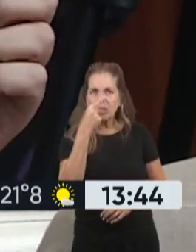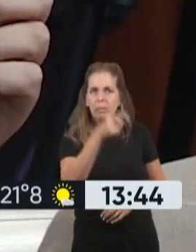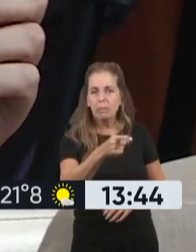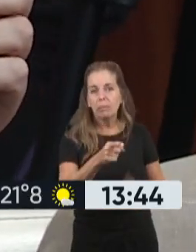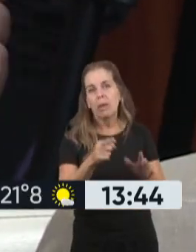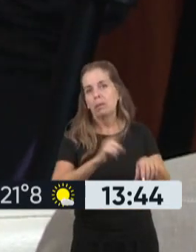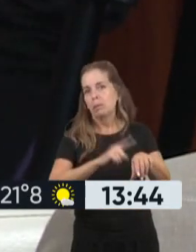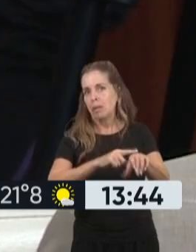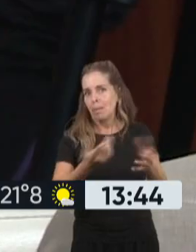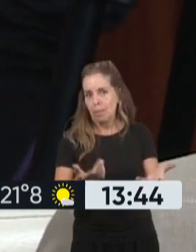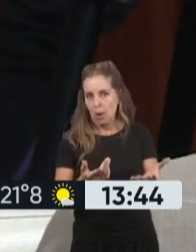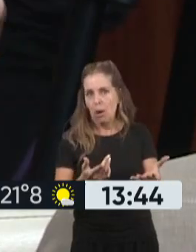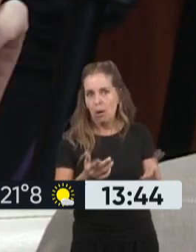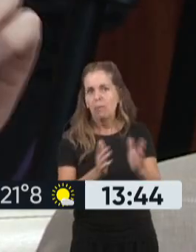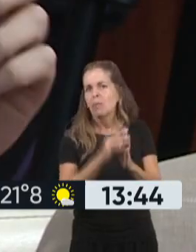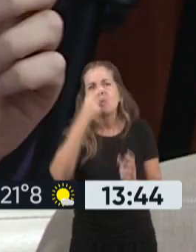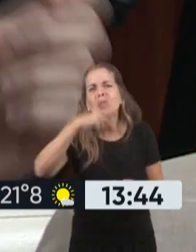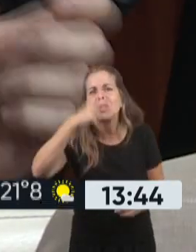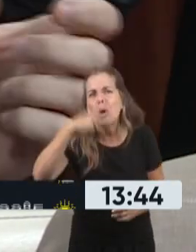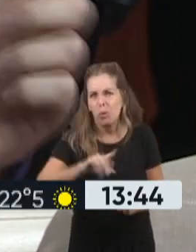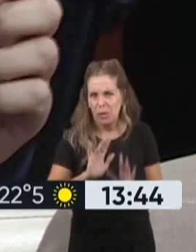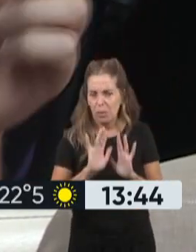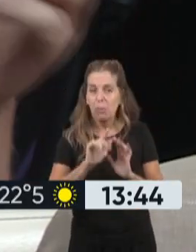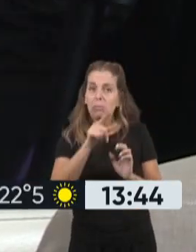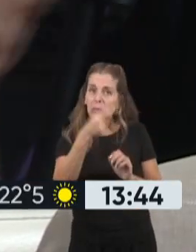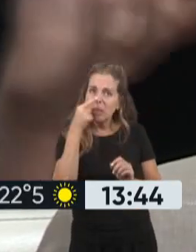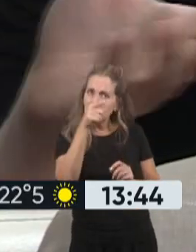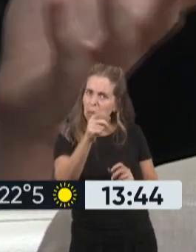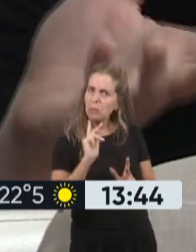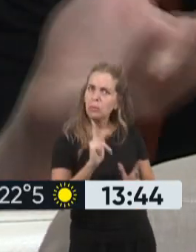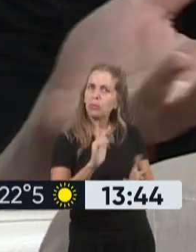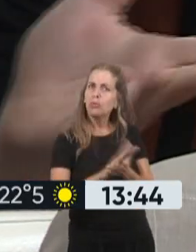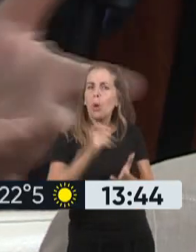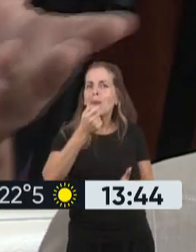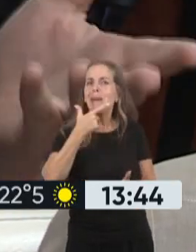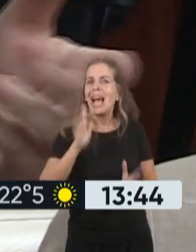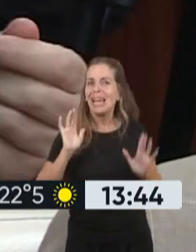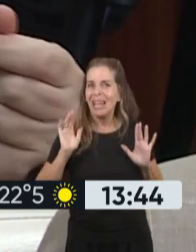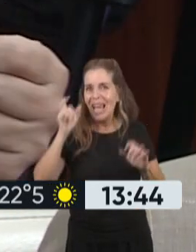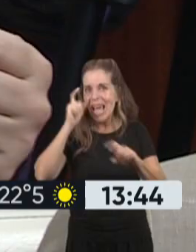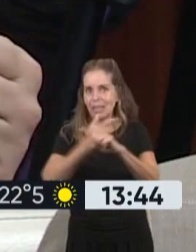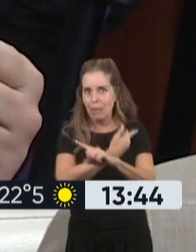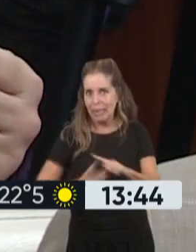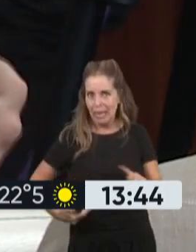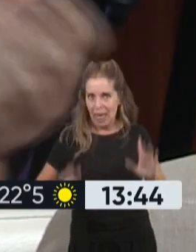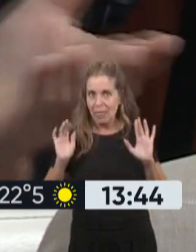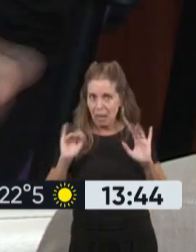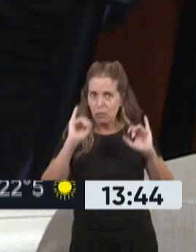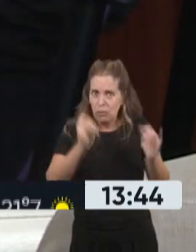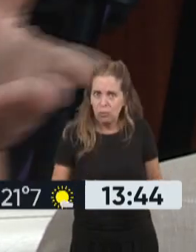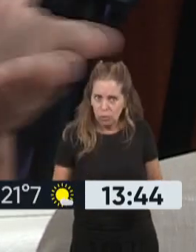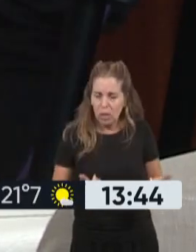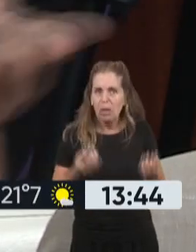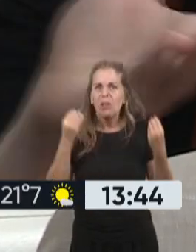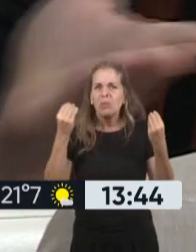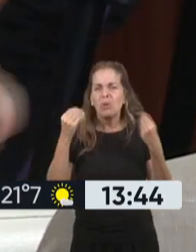extendí un poco, pero... Sí, yo lo último para cerrar. Es interesante lo que decís de Macri, que lo tuiteaste sobre que es una crítica al gobierno de Mauricio Macri. ¿Cómo se explica que el